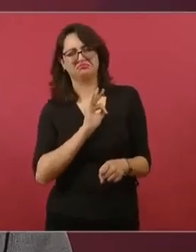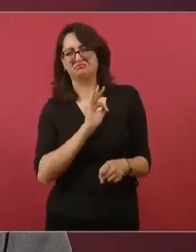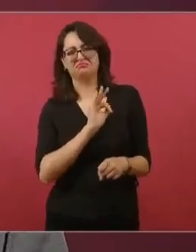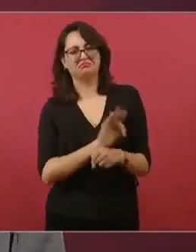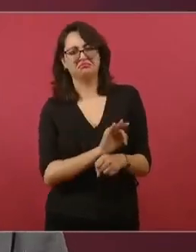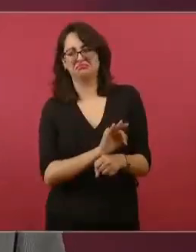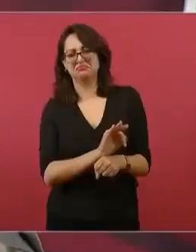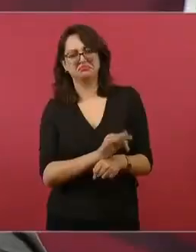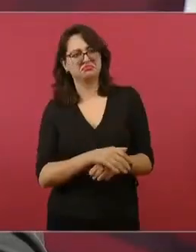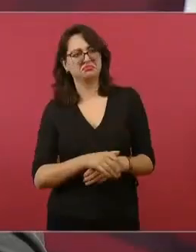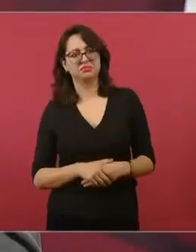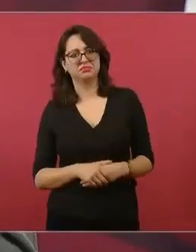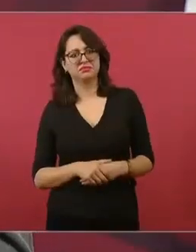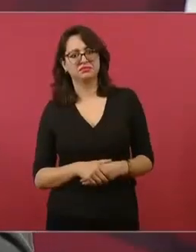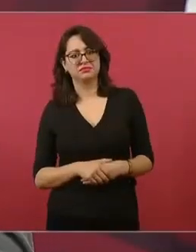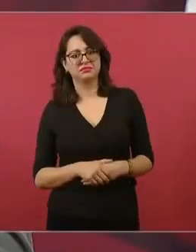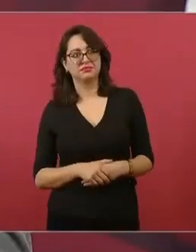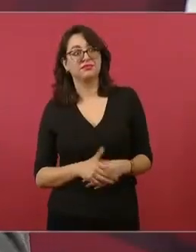si no,